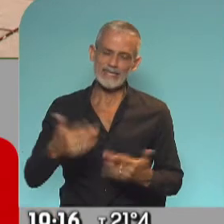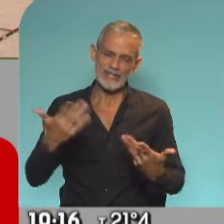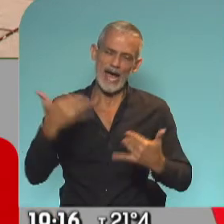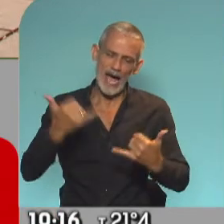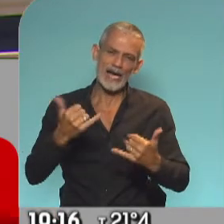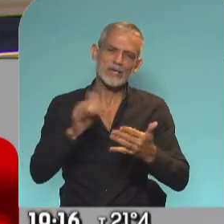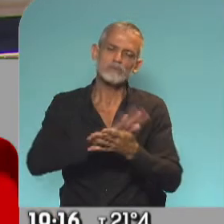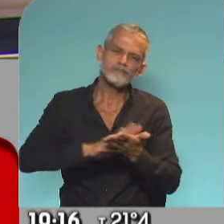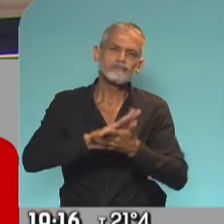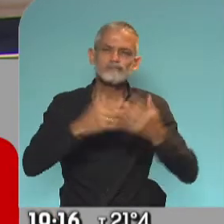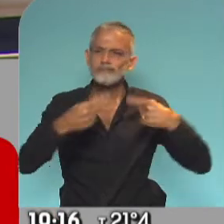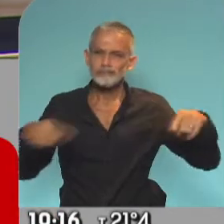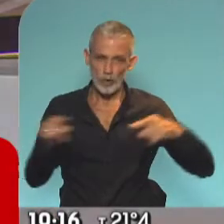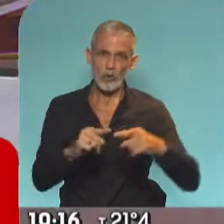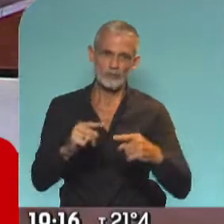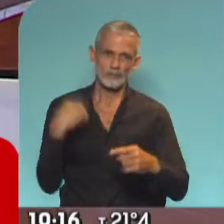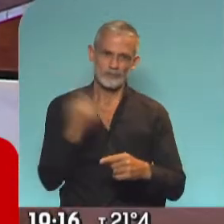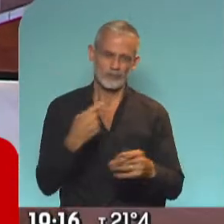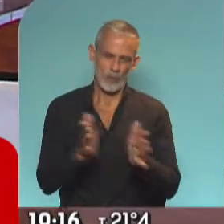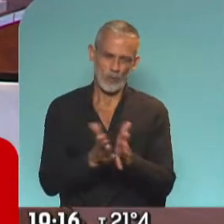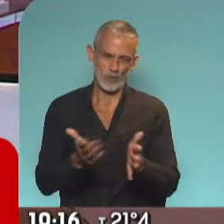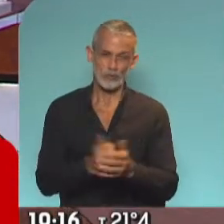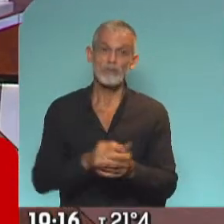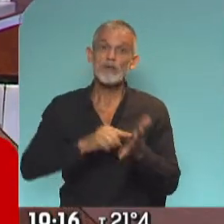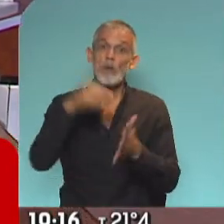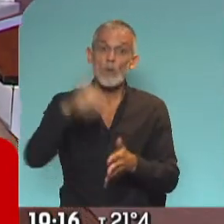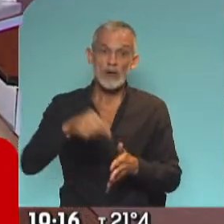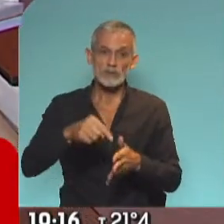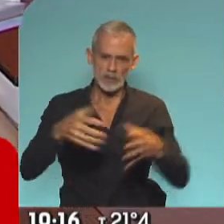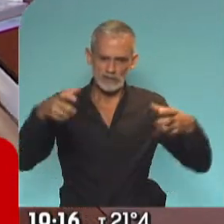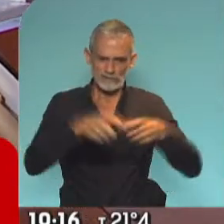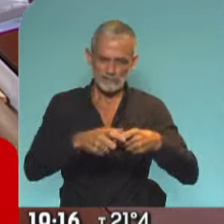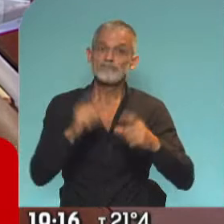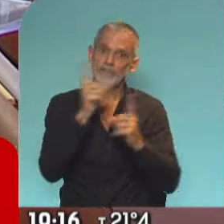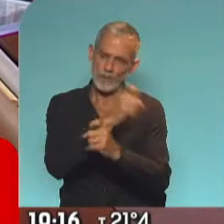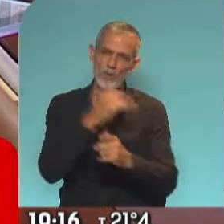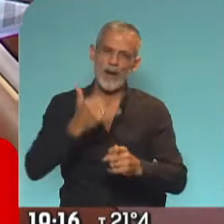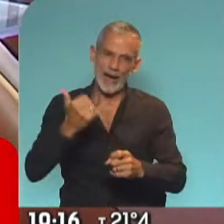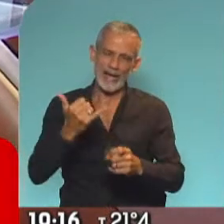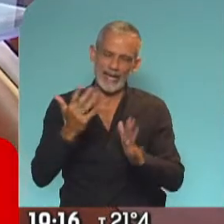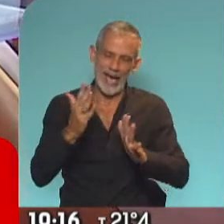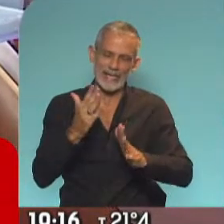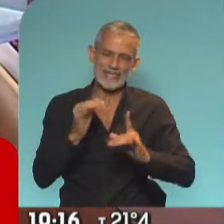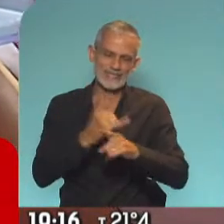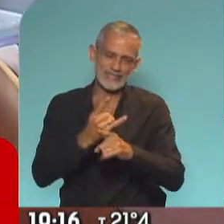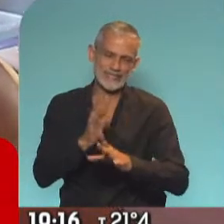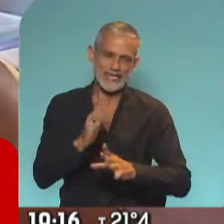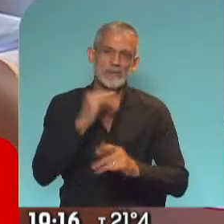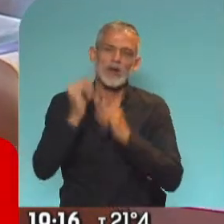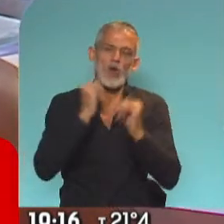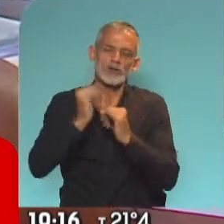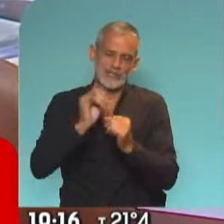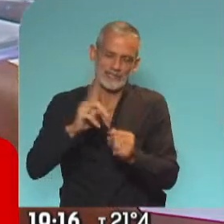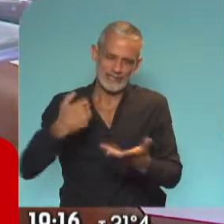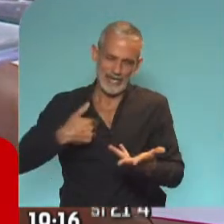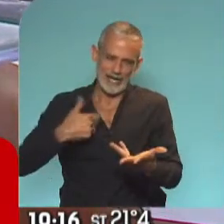que tenemos que construir entre todos y todas. Sin duda que el porteñocentrismo es uno de los grandes problemas que tiene cualquier tratamiento de una noticia en el país,